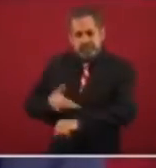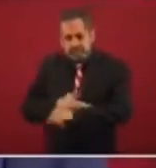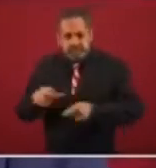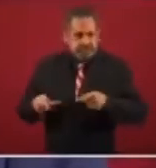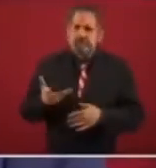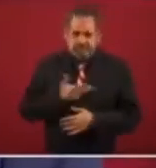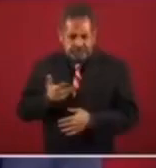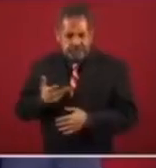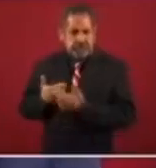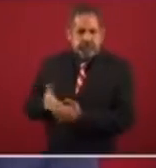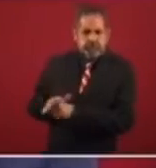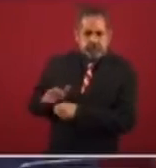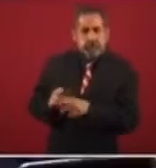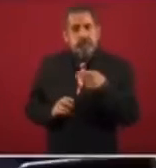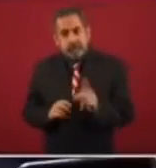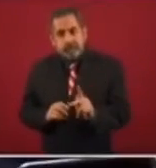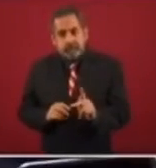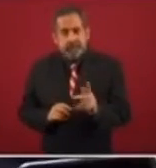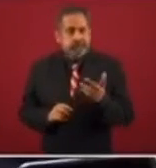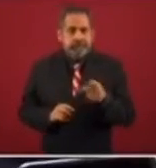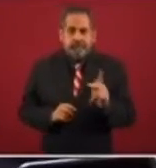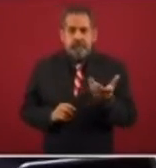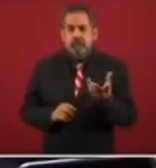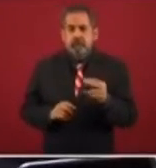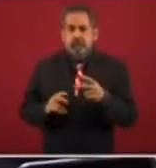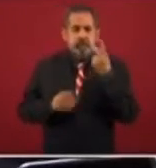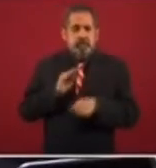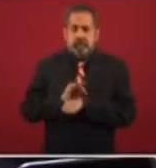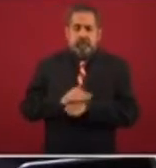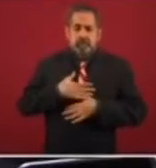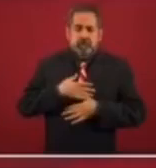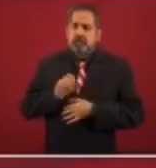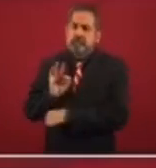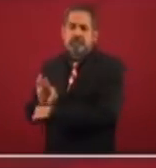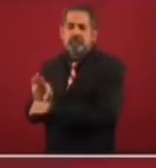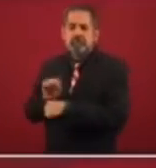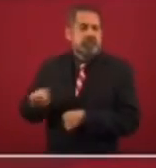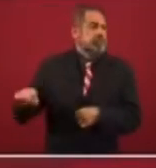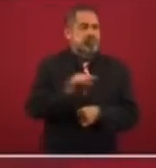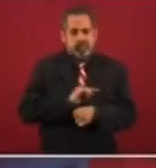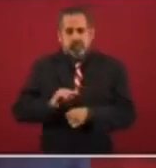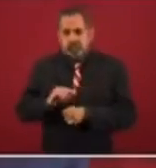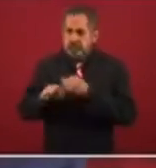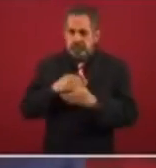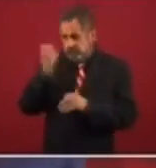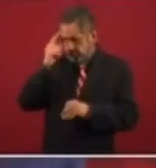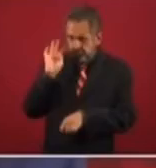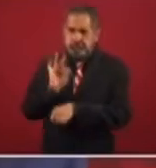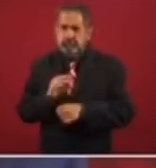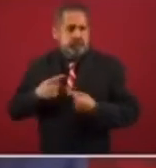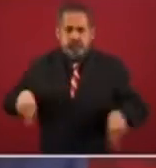tenemos, pero no hablamos nada más por nosotros, hablamos por todos,